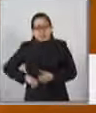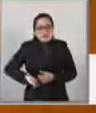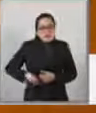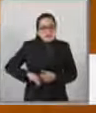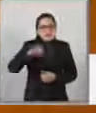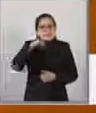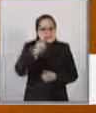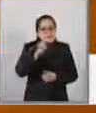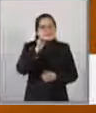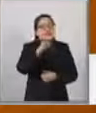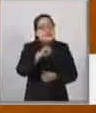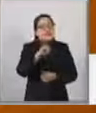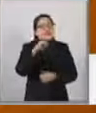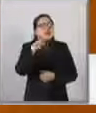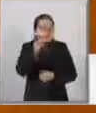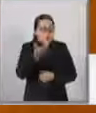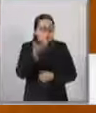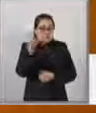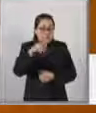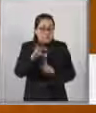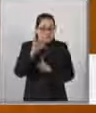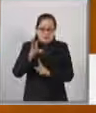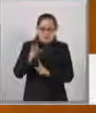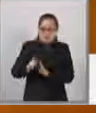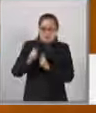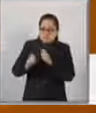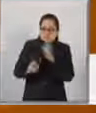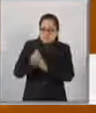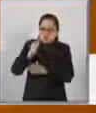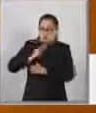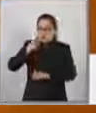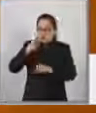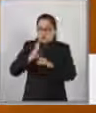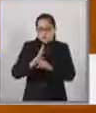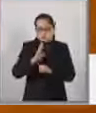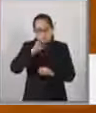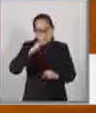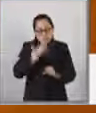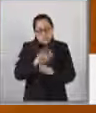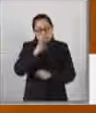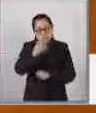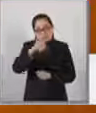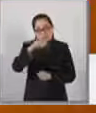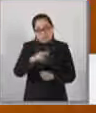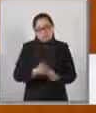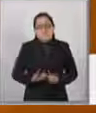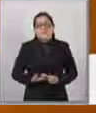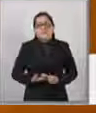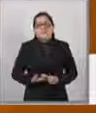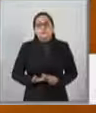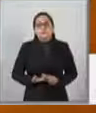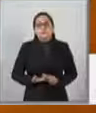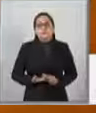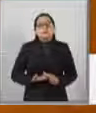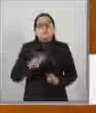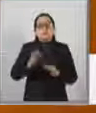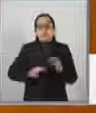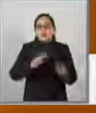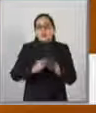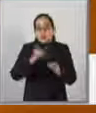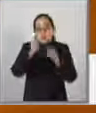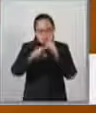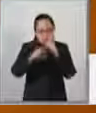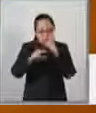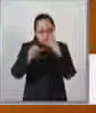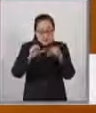altamente calificadas para el cargo de la Fiscalía. Pero efectivamente, y cual debe de ser, las organizaciones